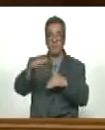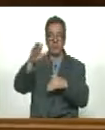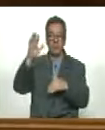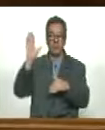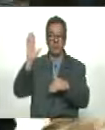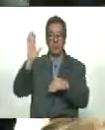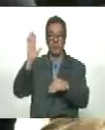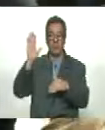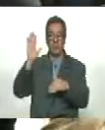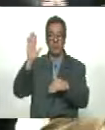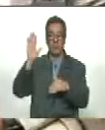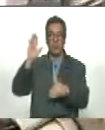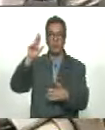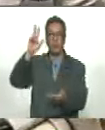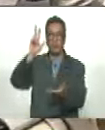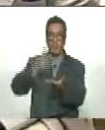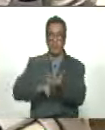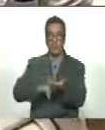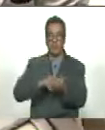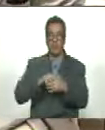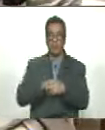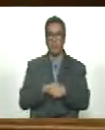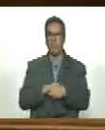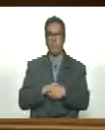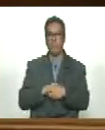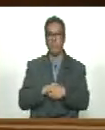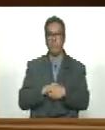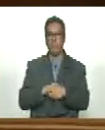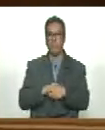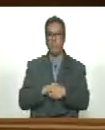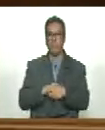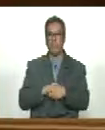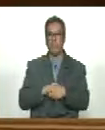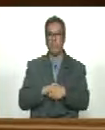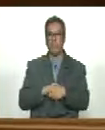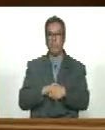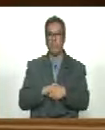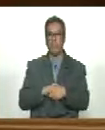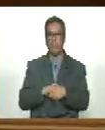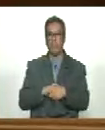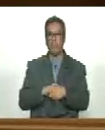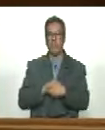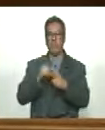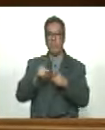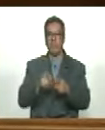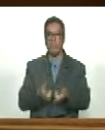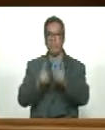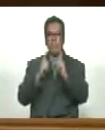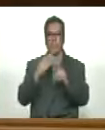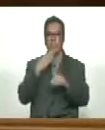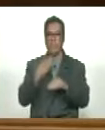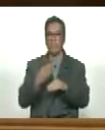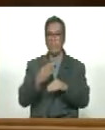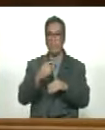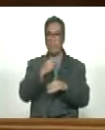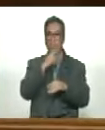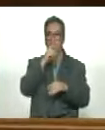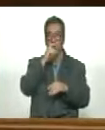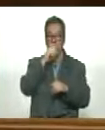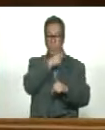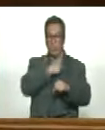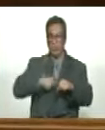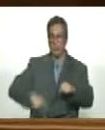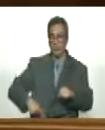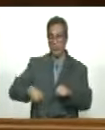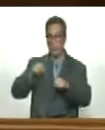con la señal de costumbre. Se declara aprobada la autorización solicitada por el ciudadano Nicolás Maduro